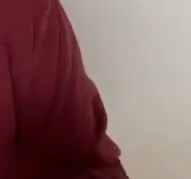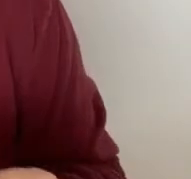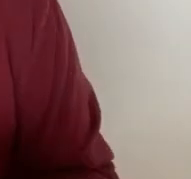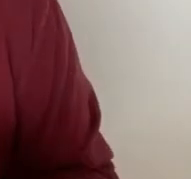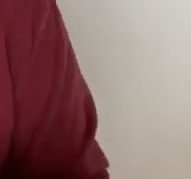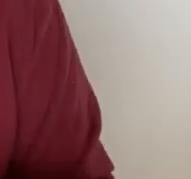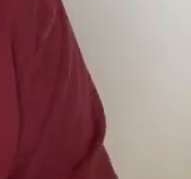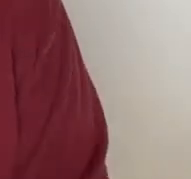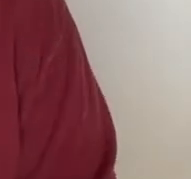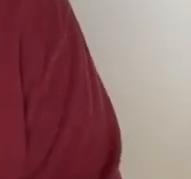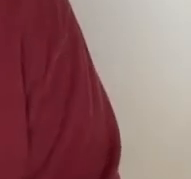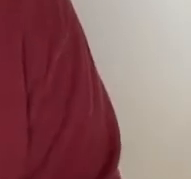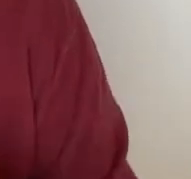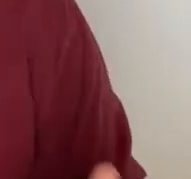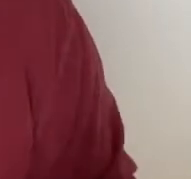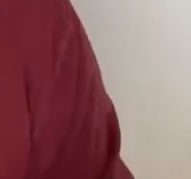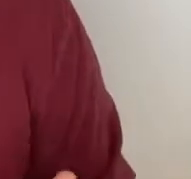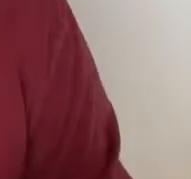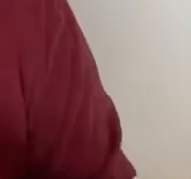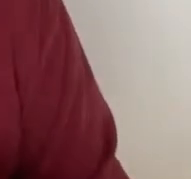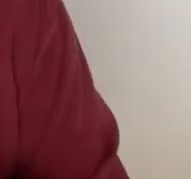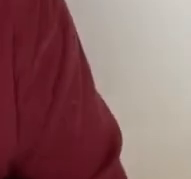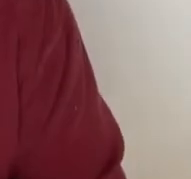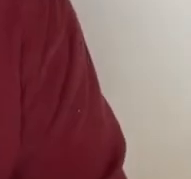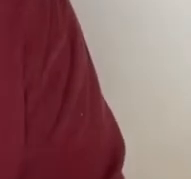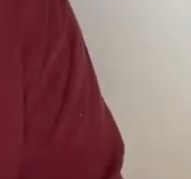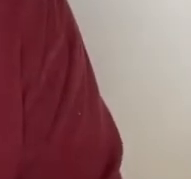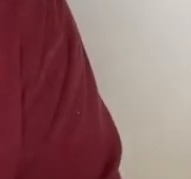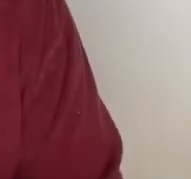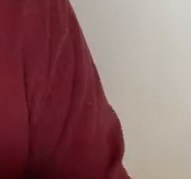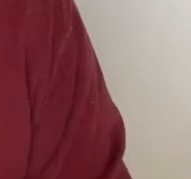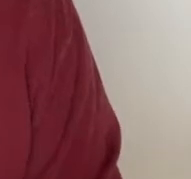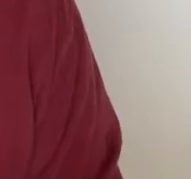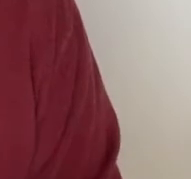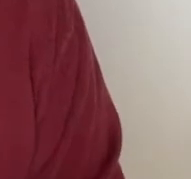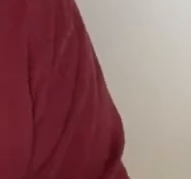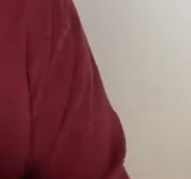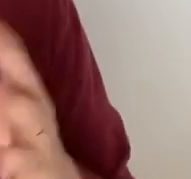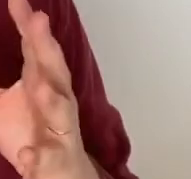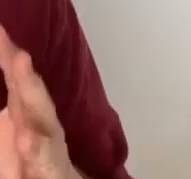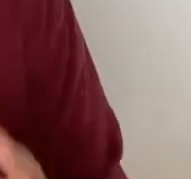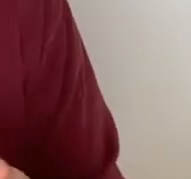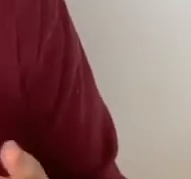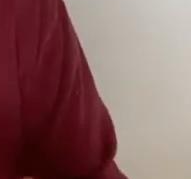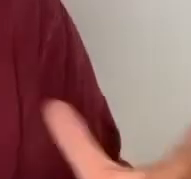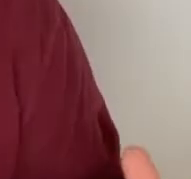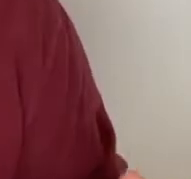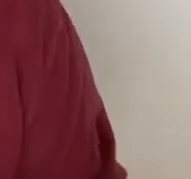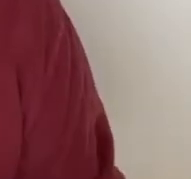está presente este virus. La alta tasa de muertes que ha tenido especialmente en algunos países. Al día de hoy ha tomado